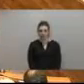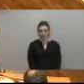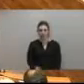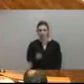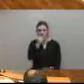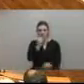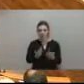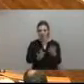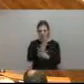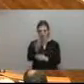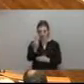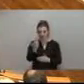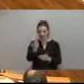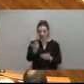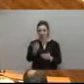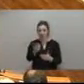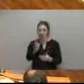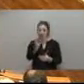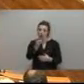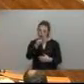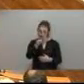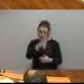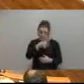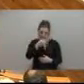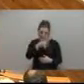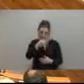Buenos días o buenas tardes.